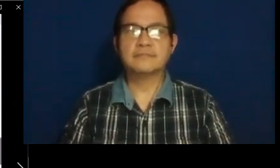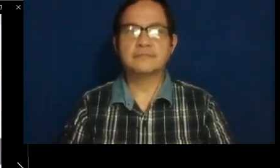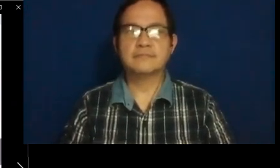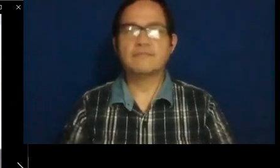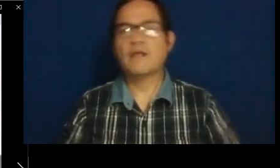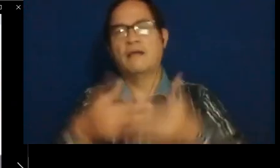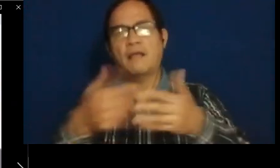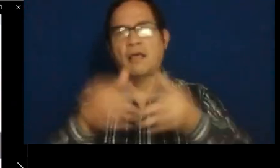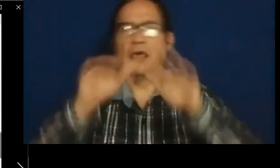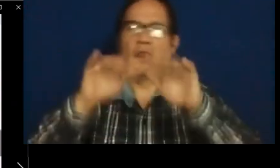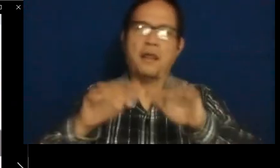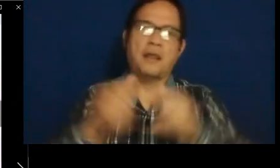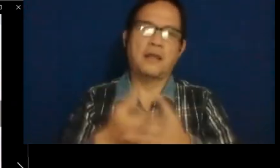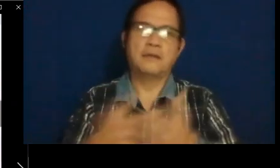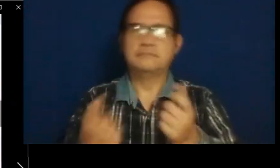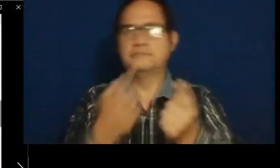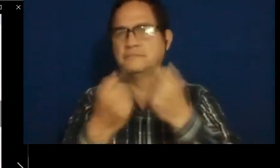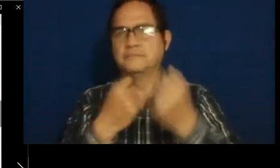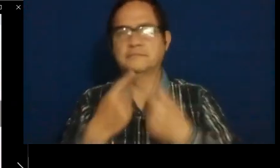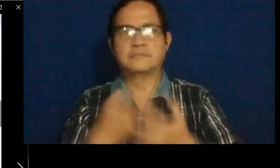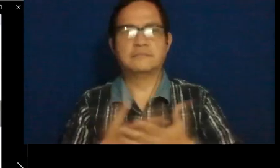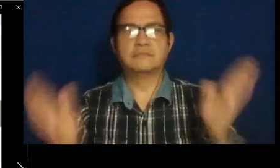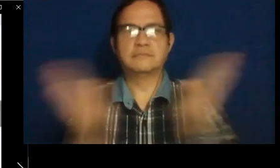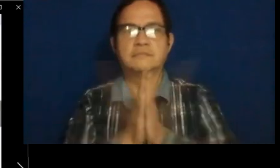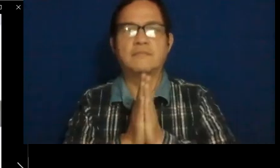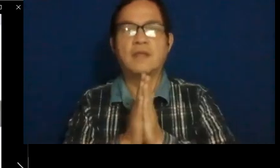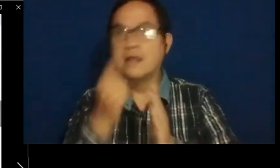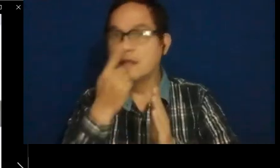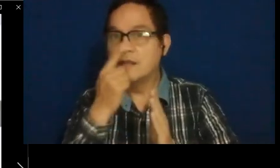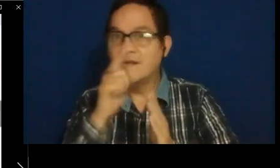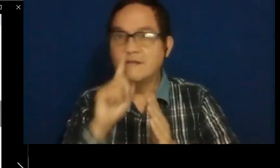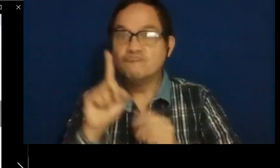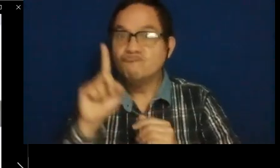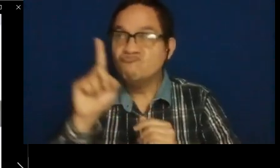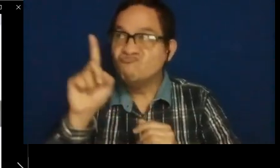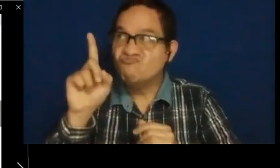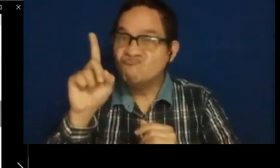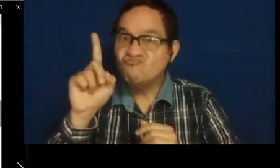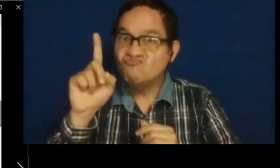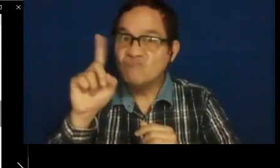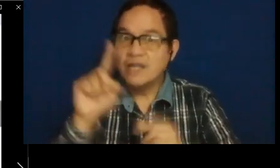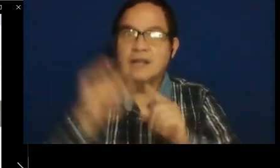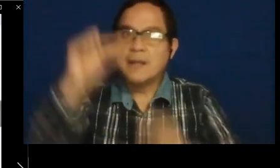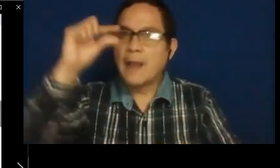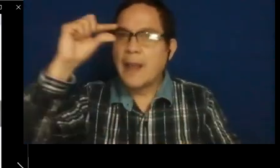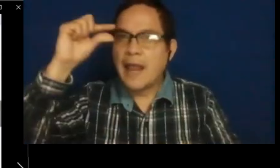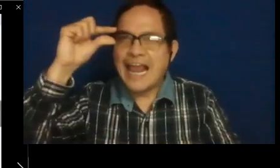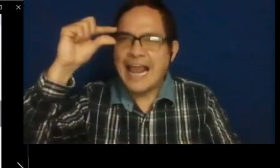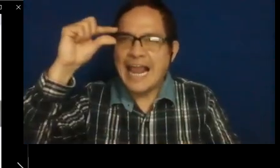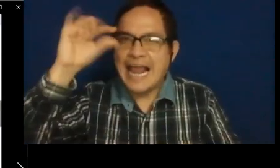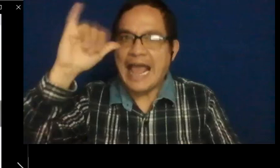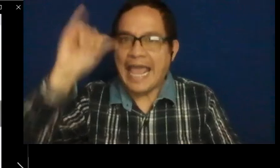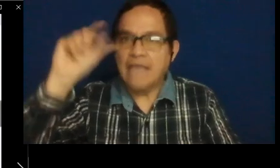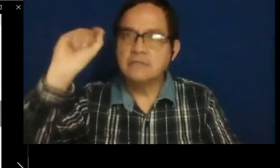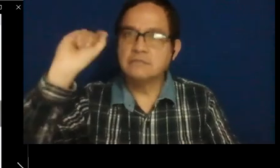sus apuntes, sus anotaciones, sus preguntas, lo que sea, y por favor vea, aquí arribita a la derecha usted tiene el correo. ¿Listo? Ahí dentro